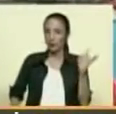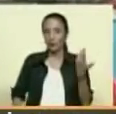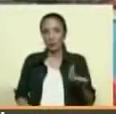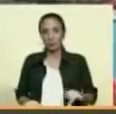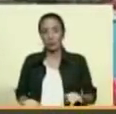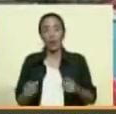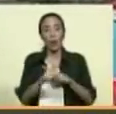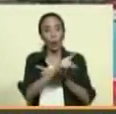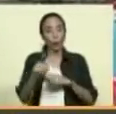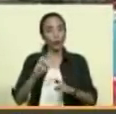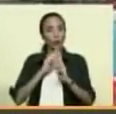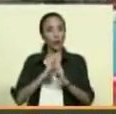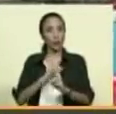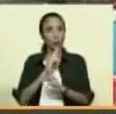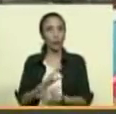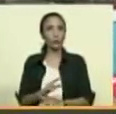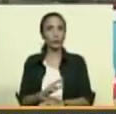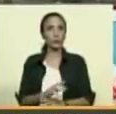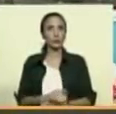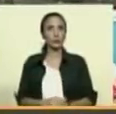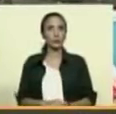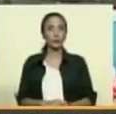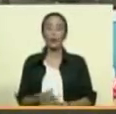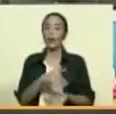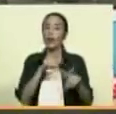Bueno, está convocado.